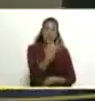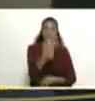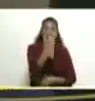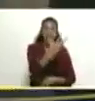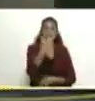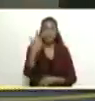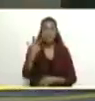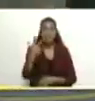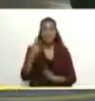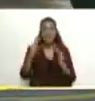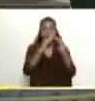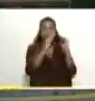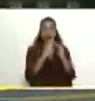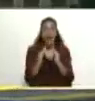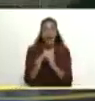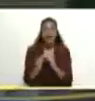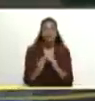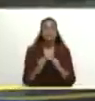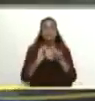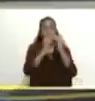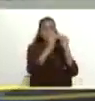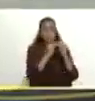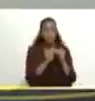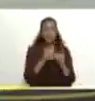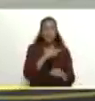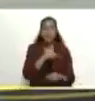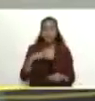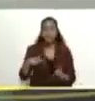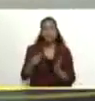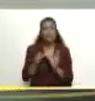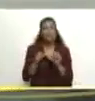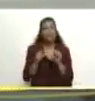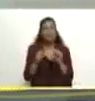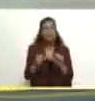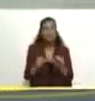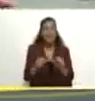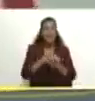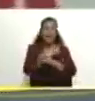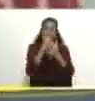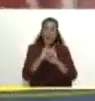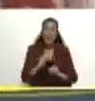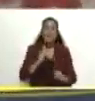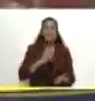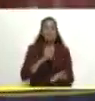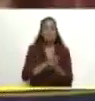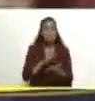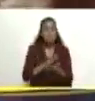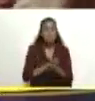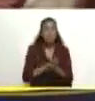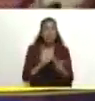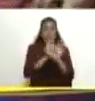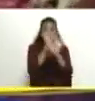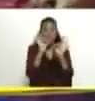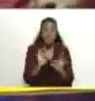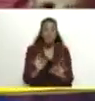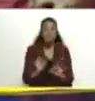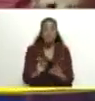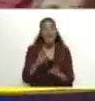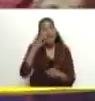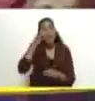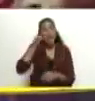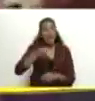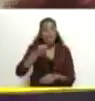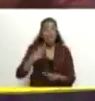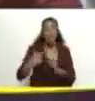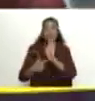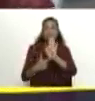333 casas. Y seguimos trabajando nosotros para llevar a feliz término esta realidad que